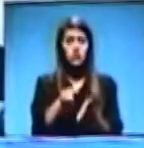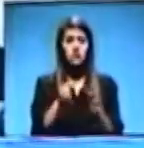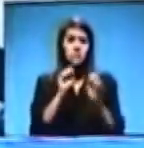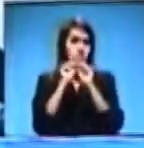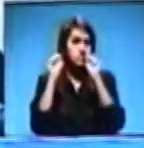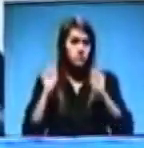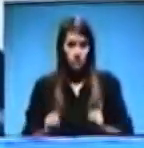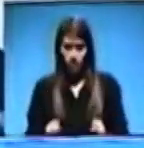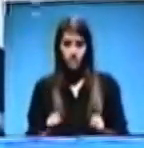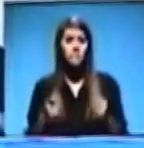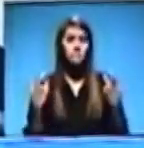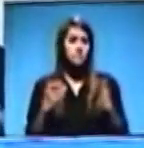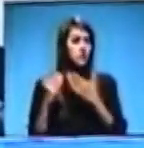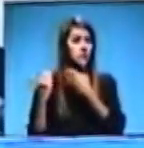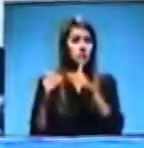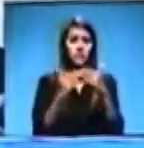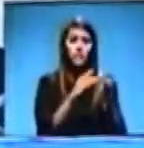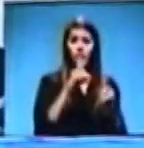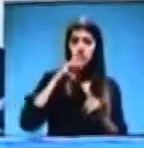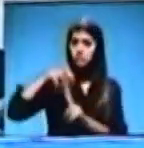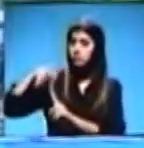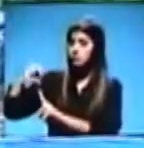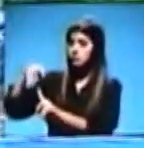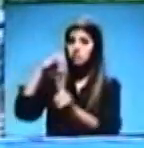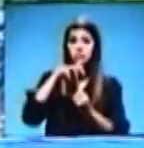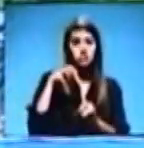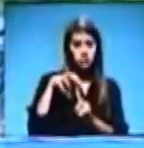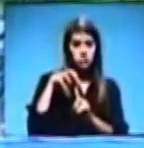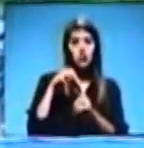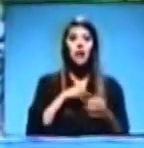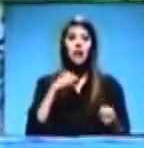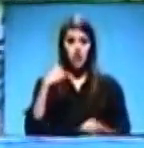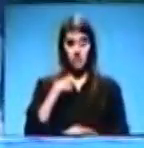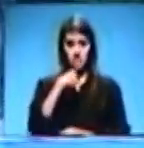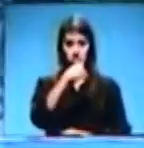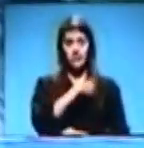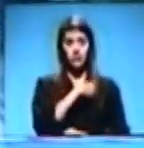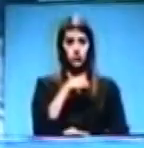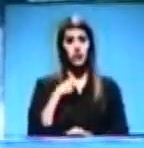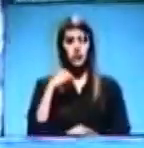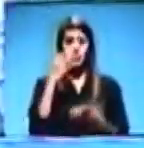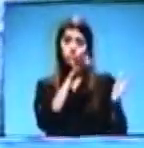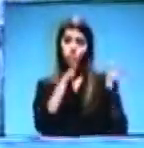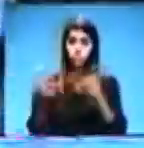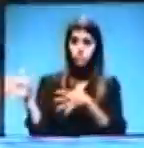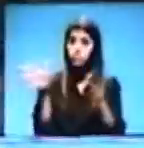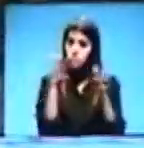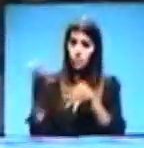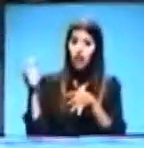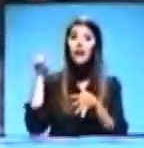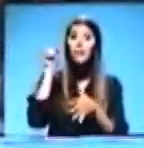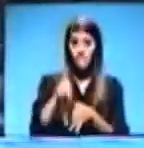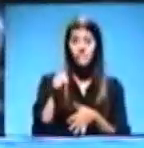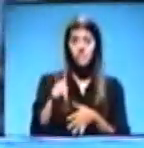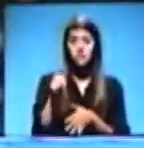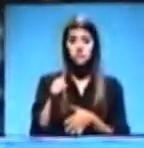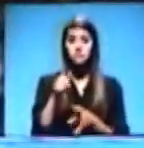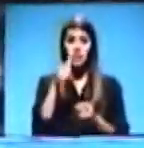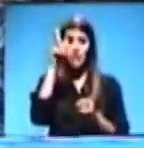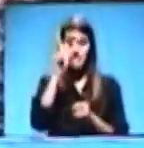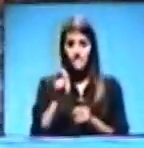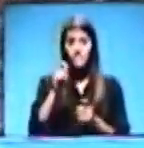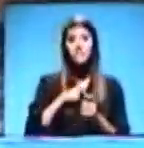distintas especies guardan relación entre sí. El ministro de Medio Ambiente anunció que a finales del mes de mayo se presentará la